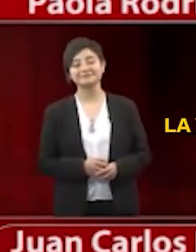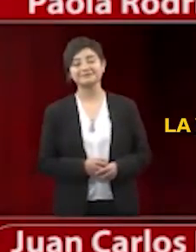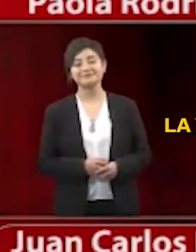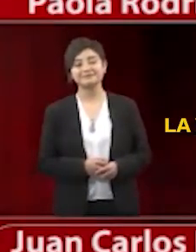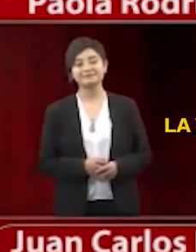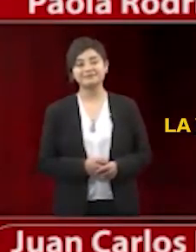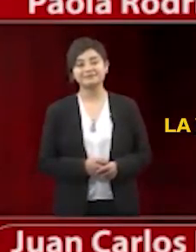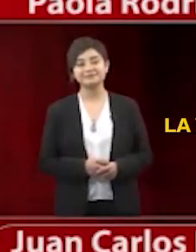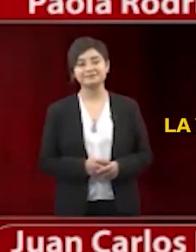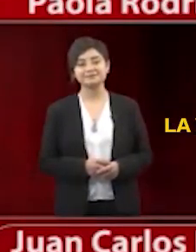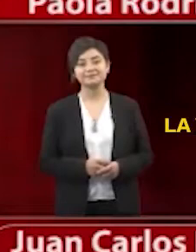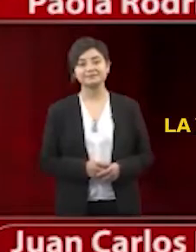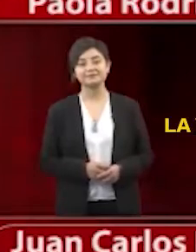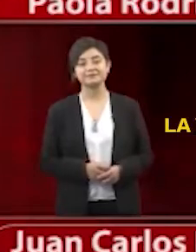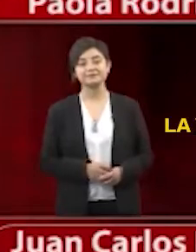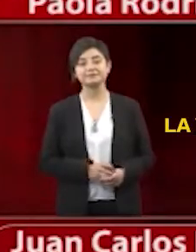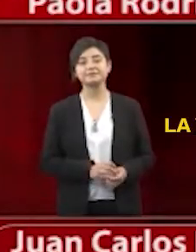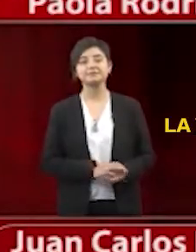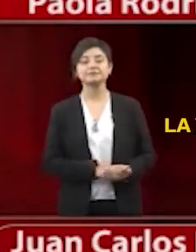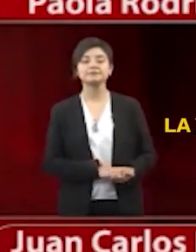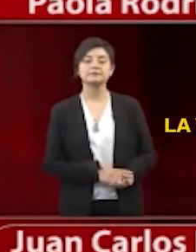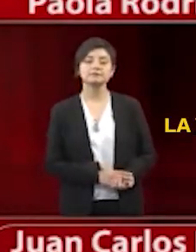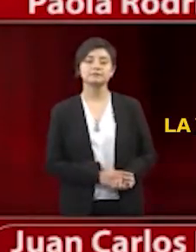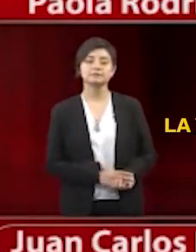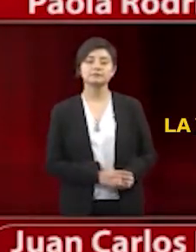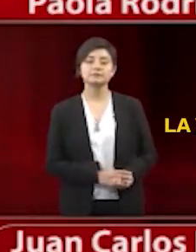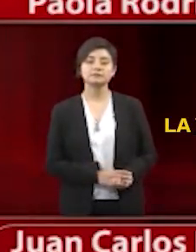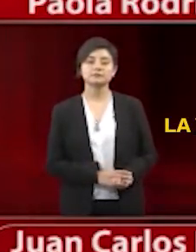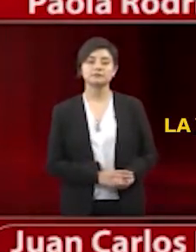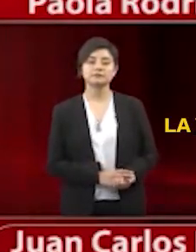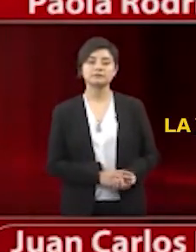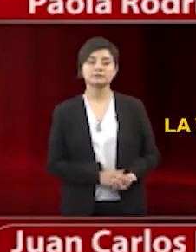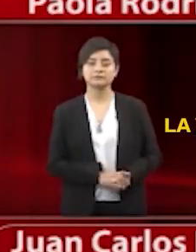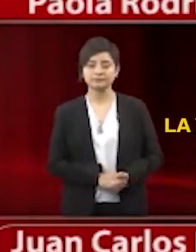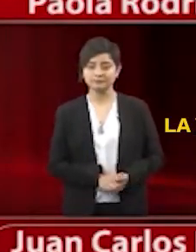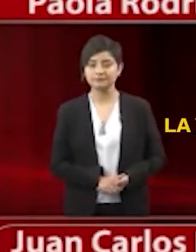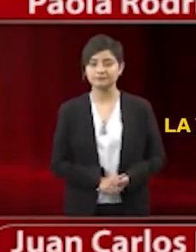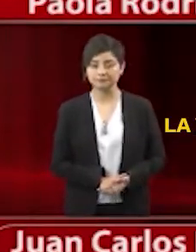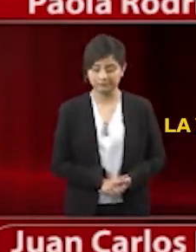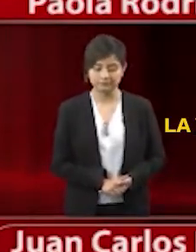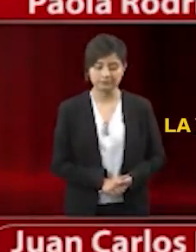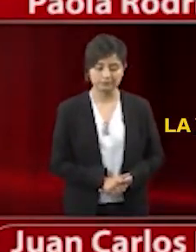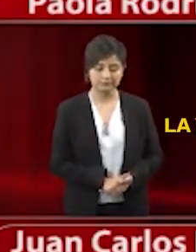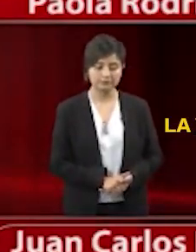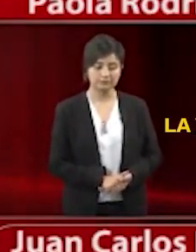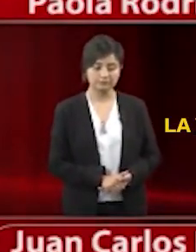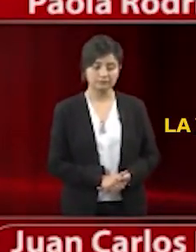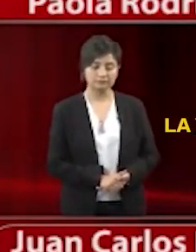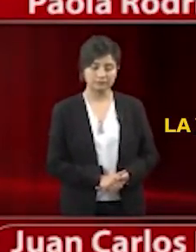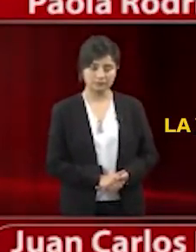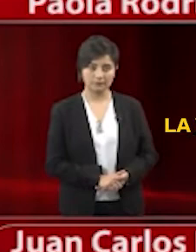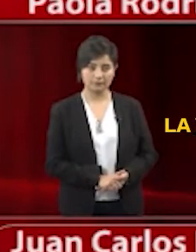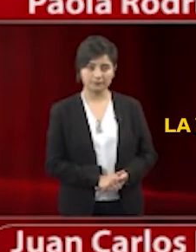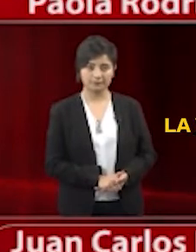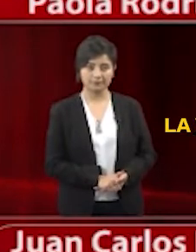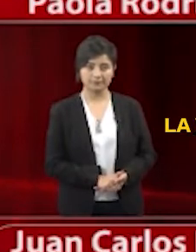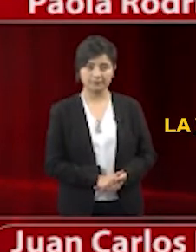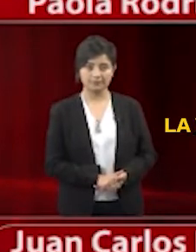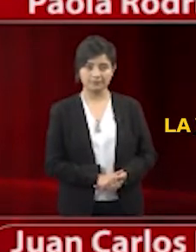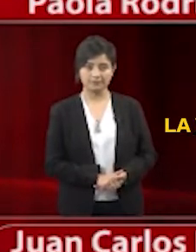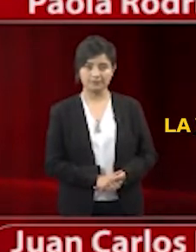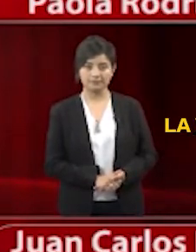territorio, en Colombia, pues no han sido muy positivas. Fíjese usted que Colombia hace apenas 30